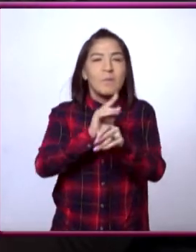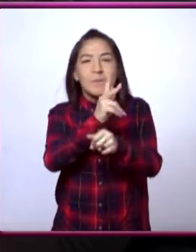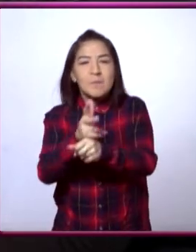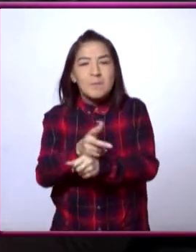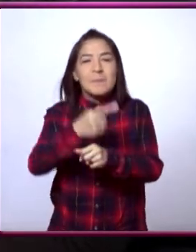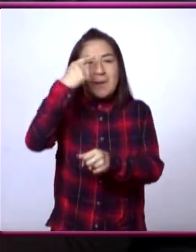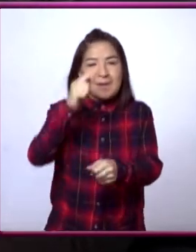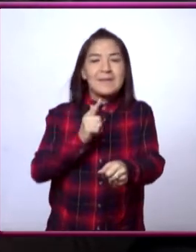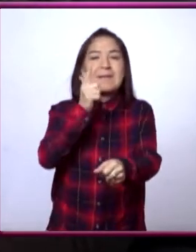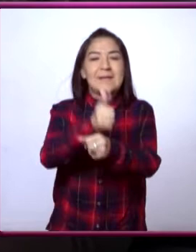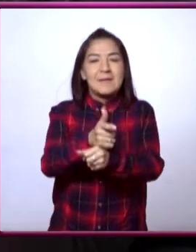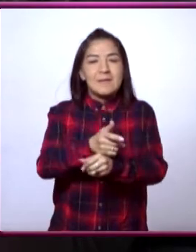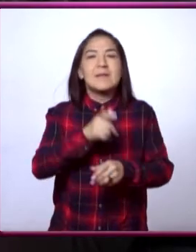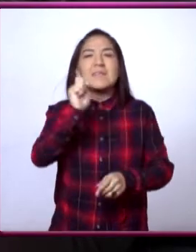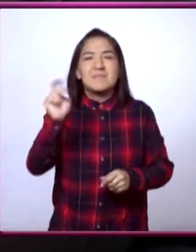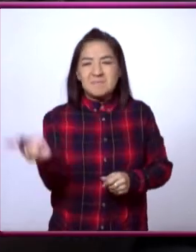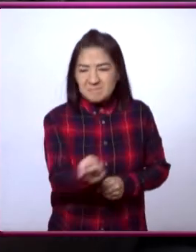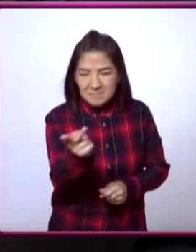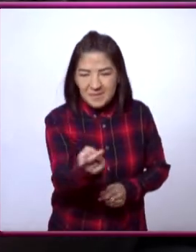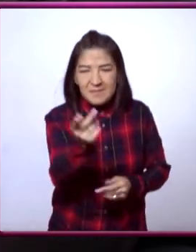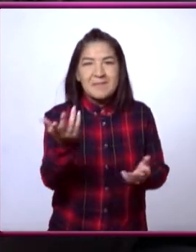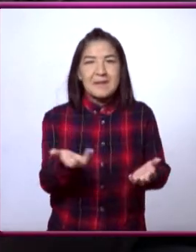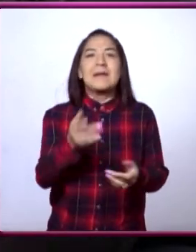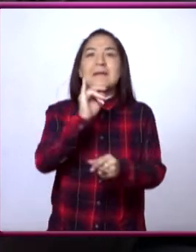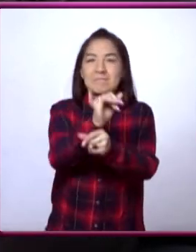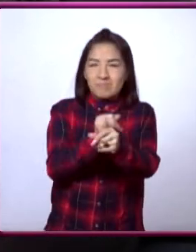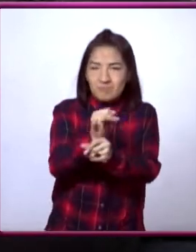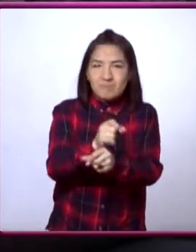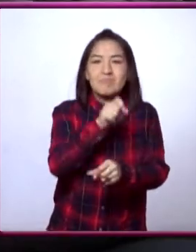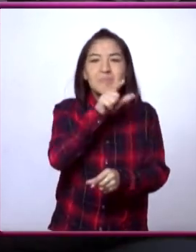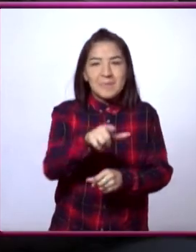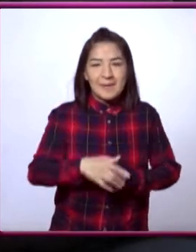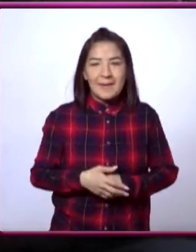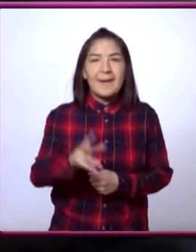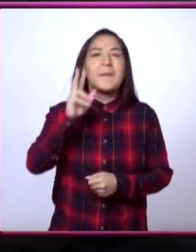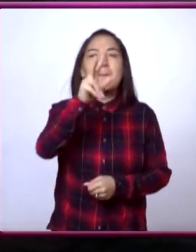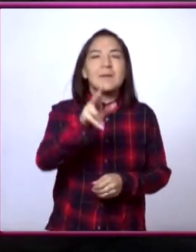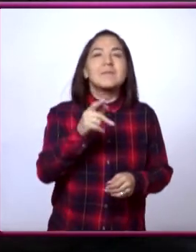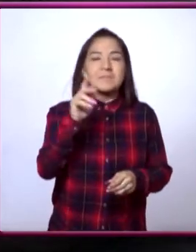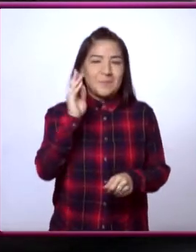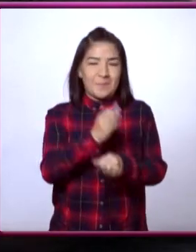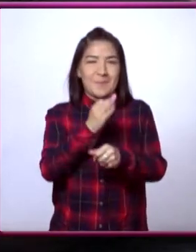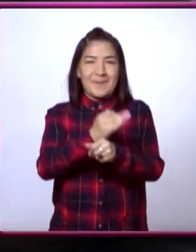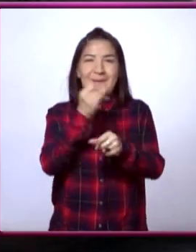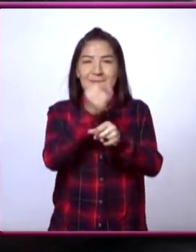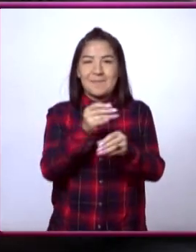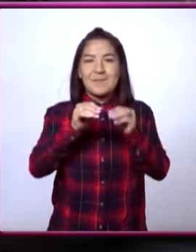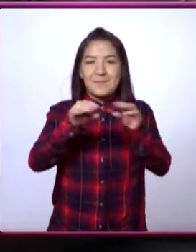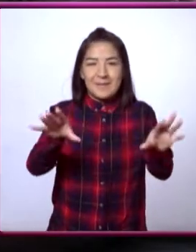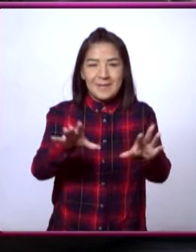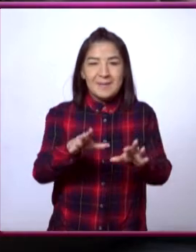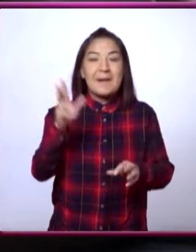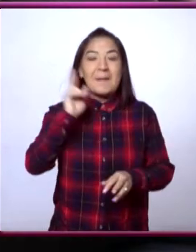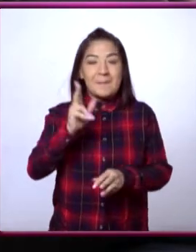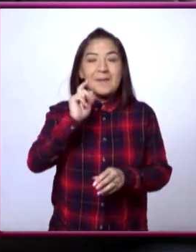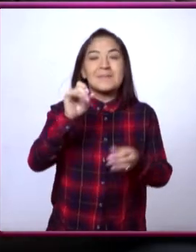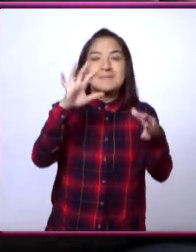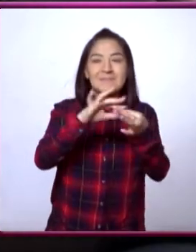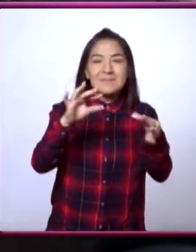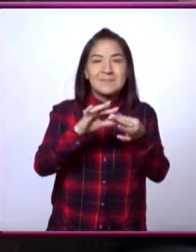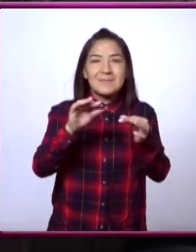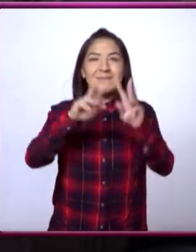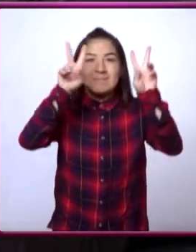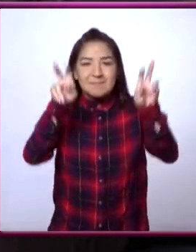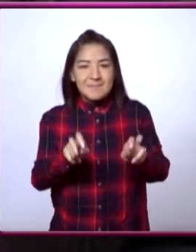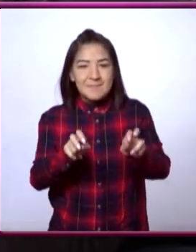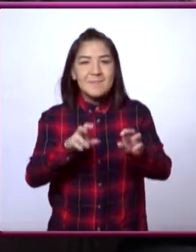descubrirlo? ¿Habilidades como preguntar? Sí, e investigar. ¿Qué te parece si vamos a ver esta información, a ver si se nos aclara un poco el tema de